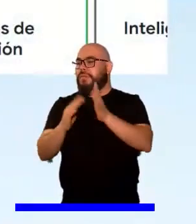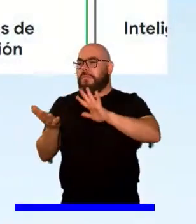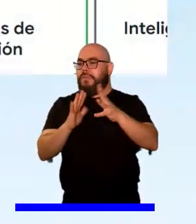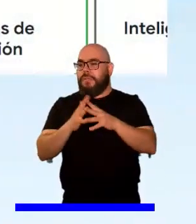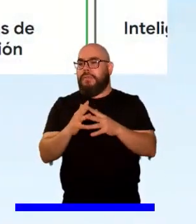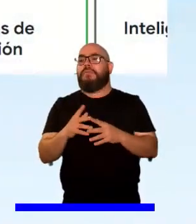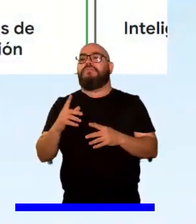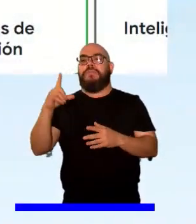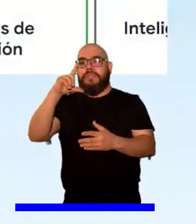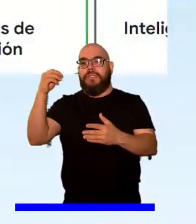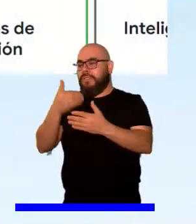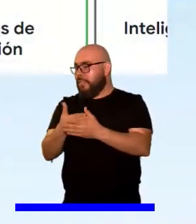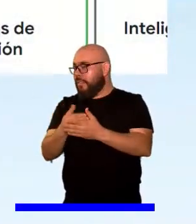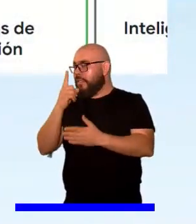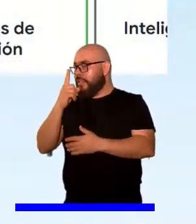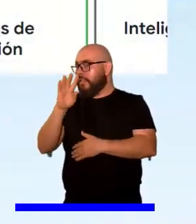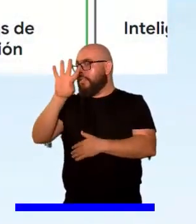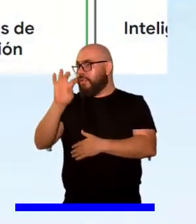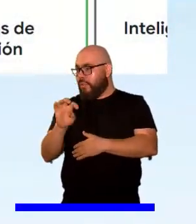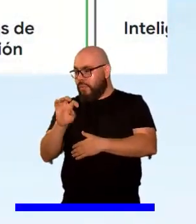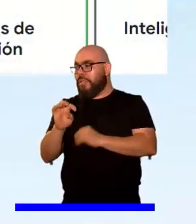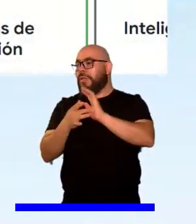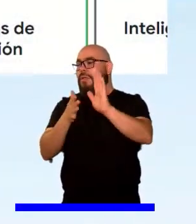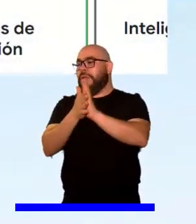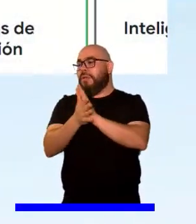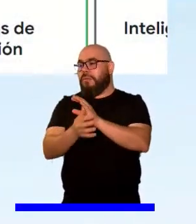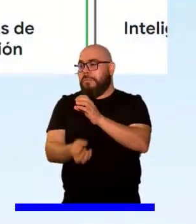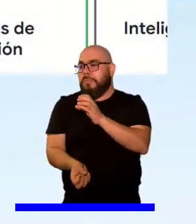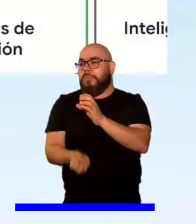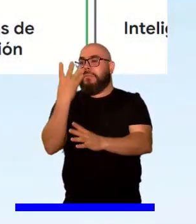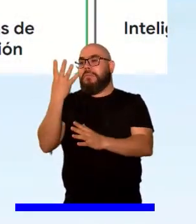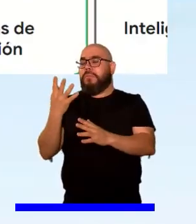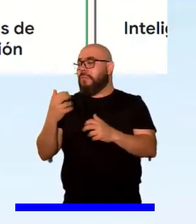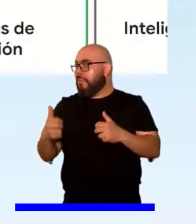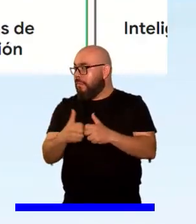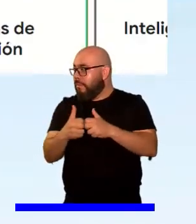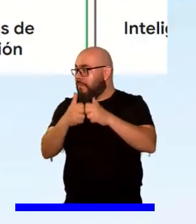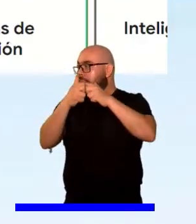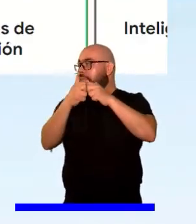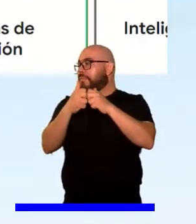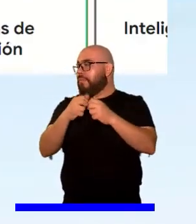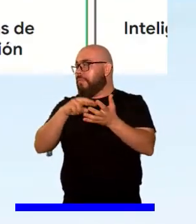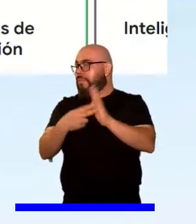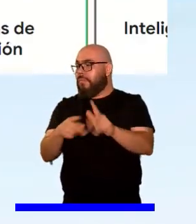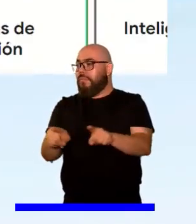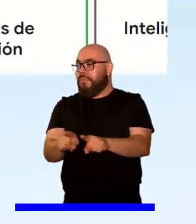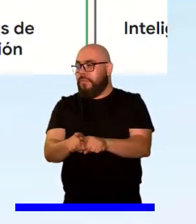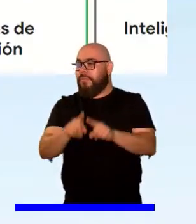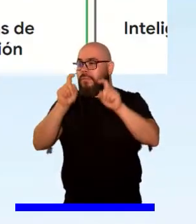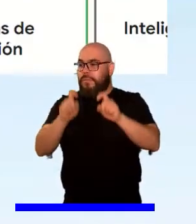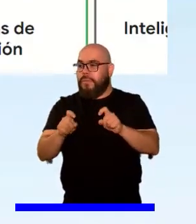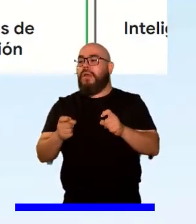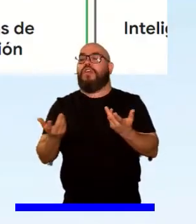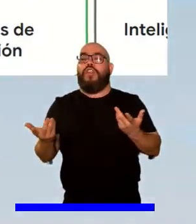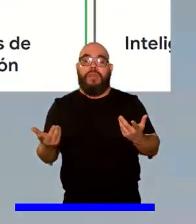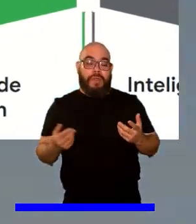del siglo XIX, cuando empieza a llegar la electricidad. Y la electricidad lo que hace es que ya no tengo que estar al lado de un río,